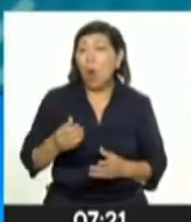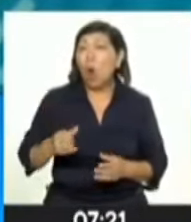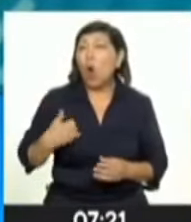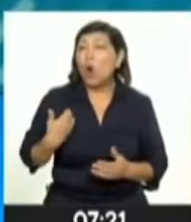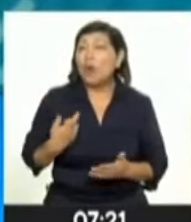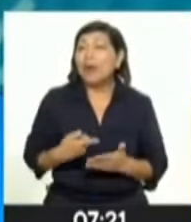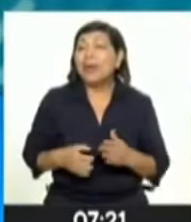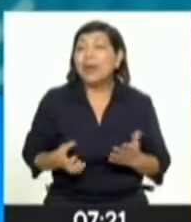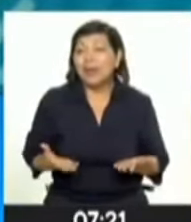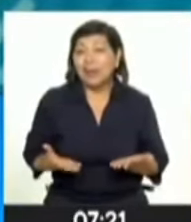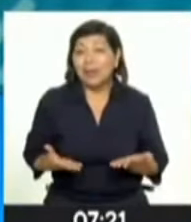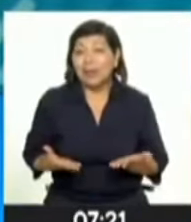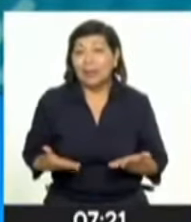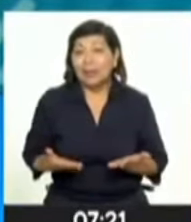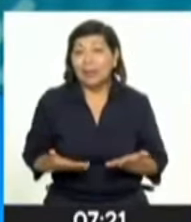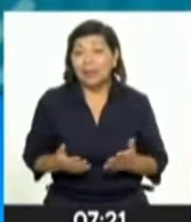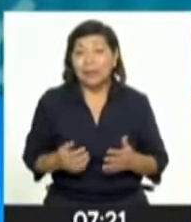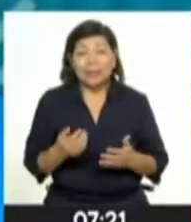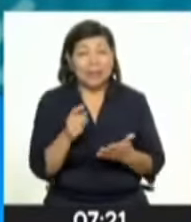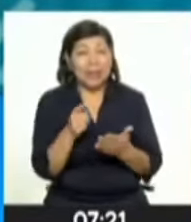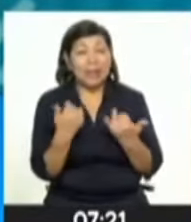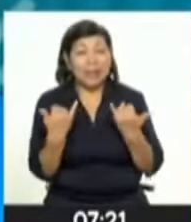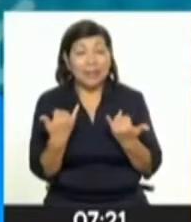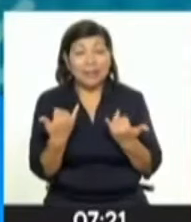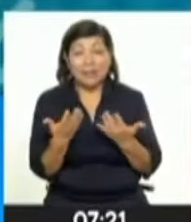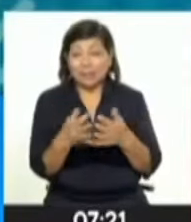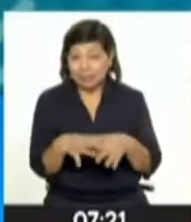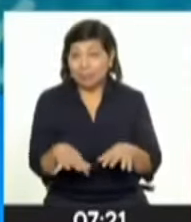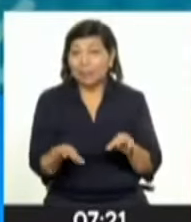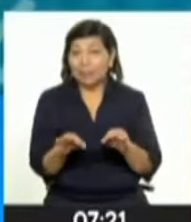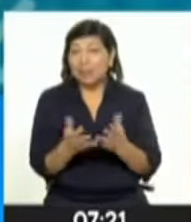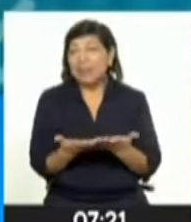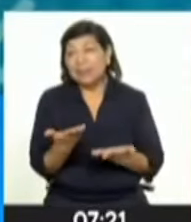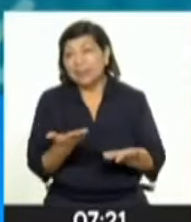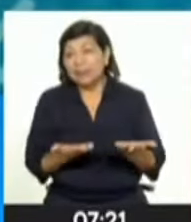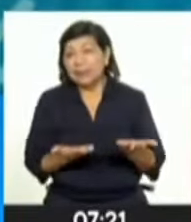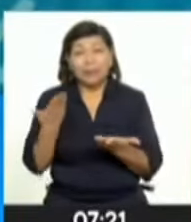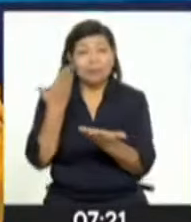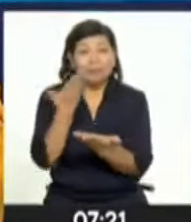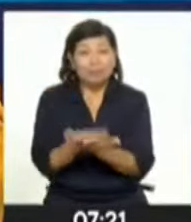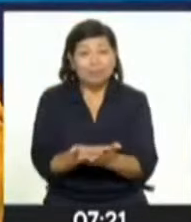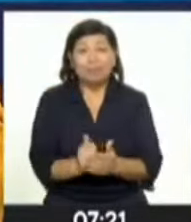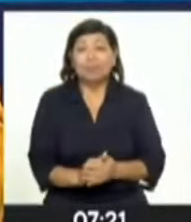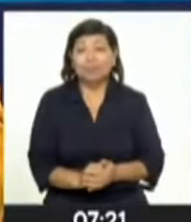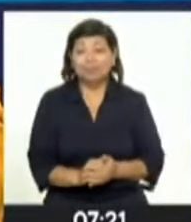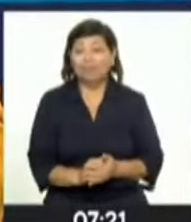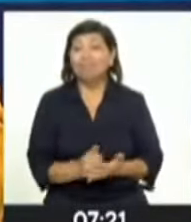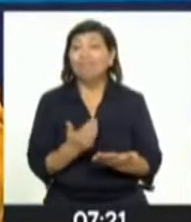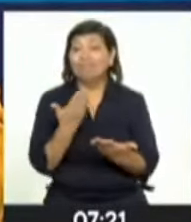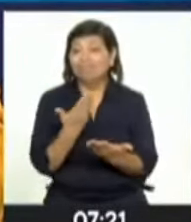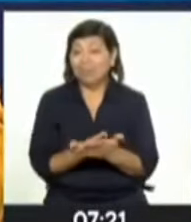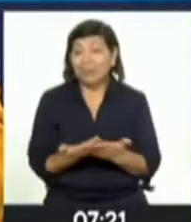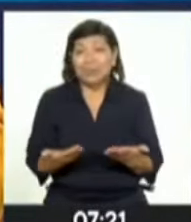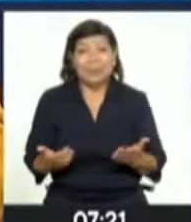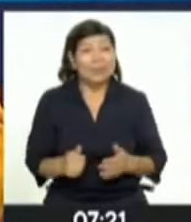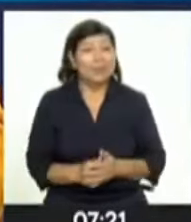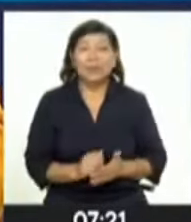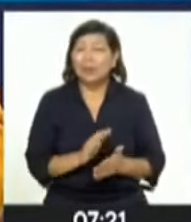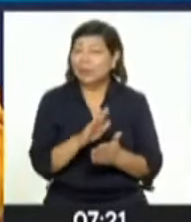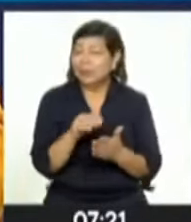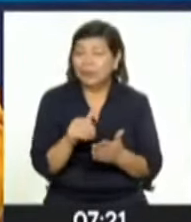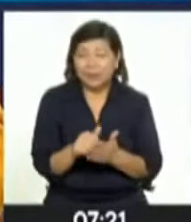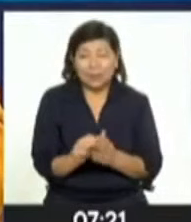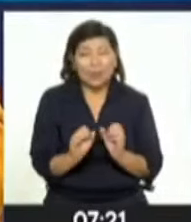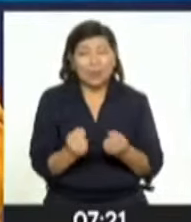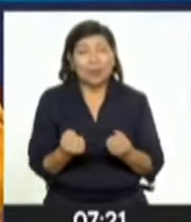son las directrices que tiene esta gran propuesta? Bueno, es una propuesta, en realidad creo que